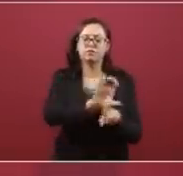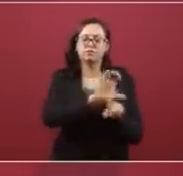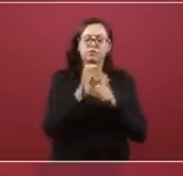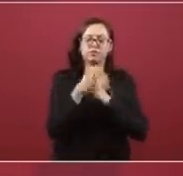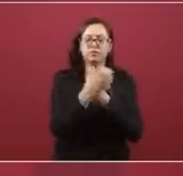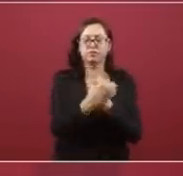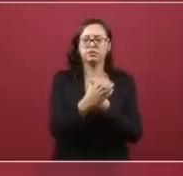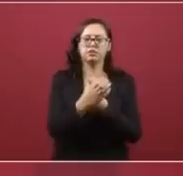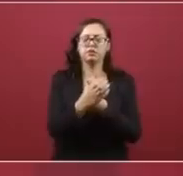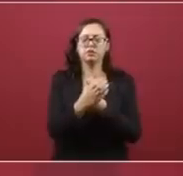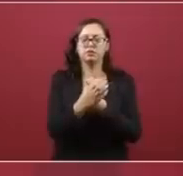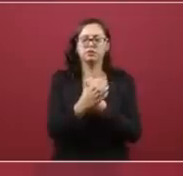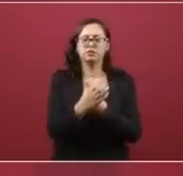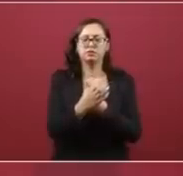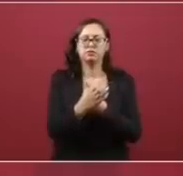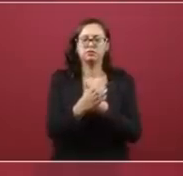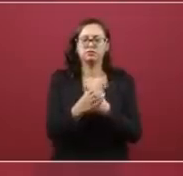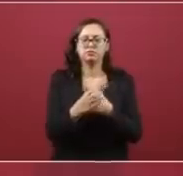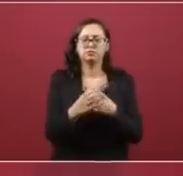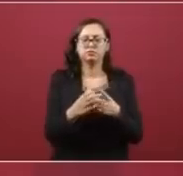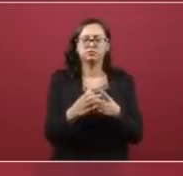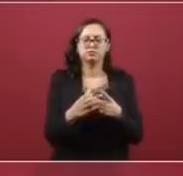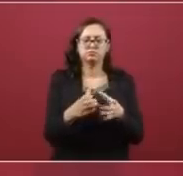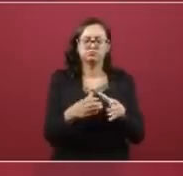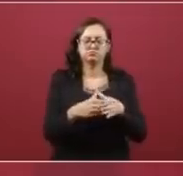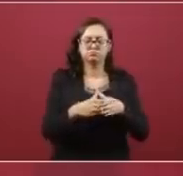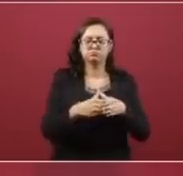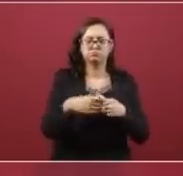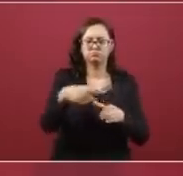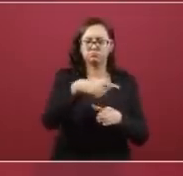para resolver